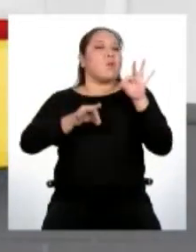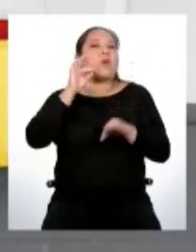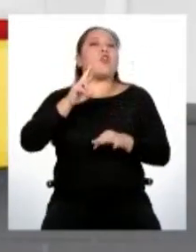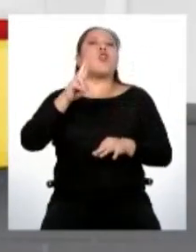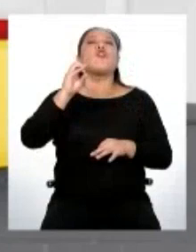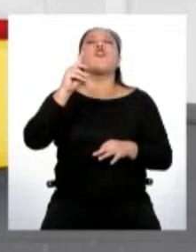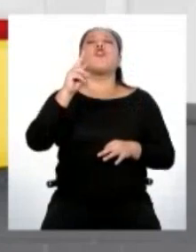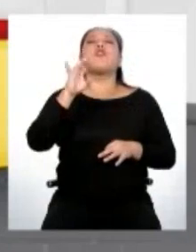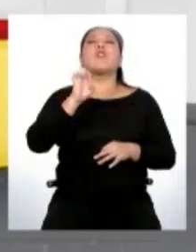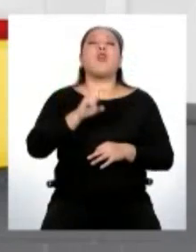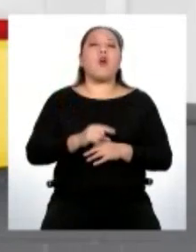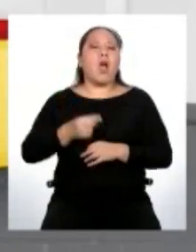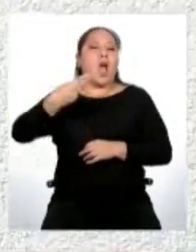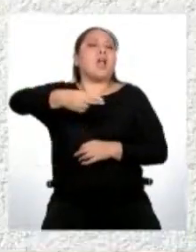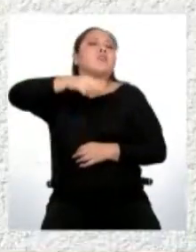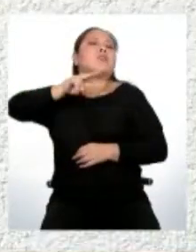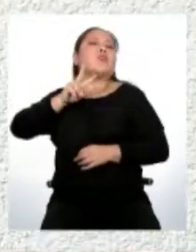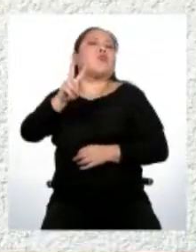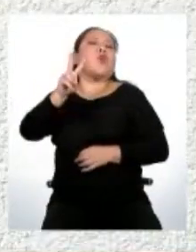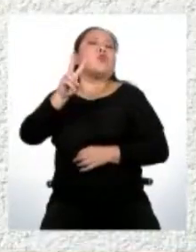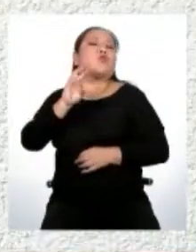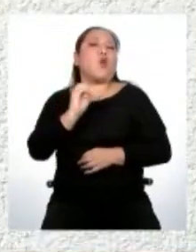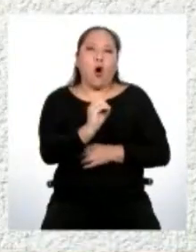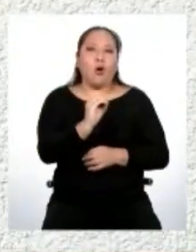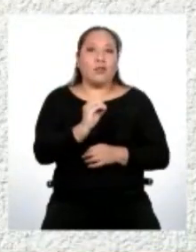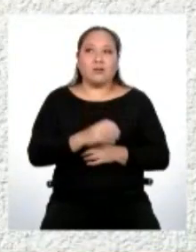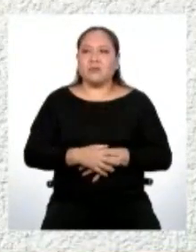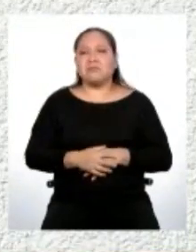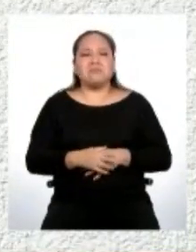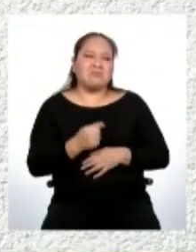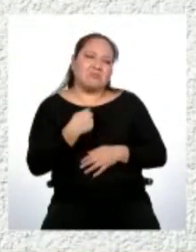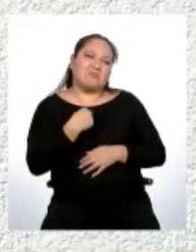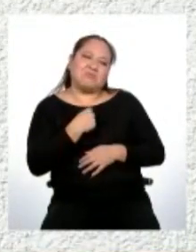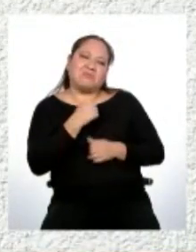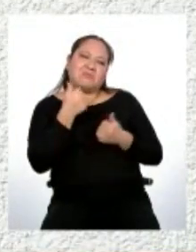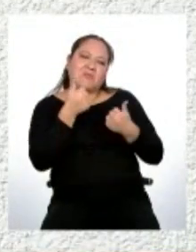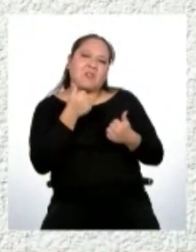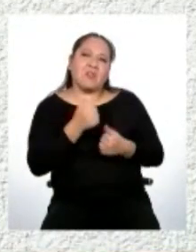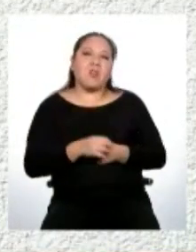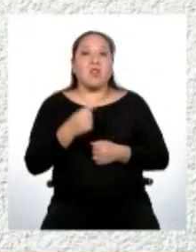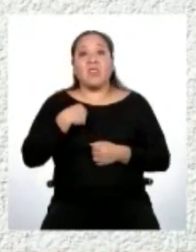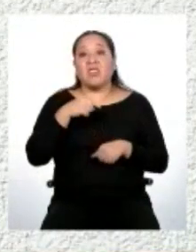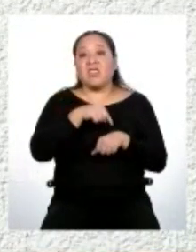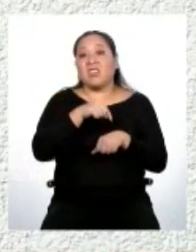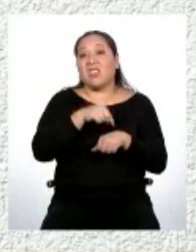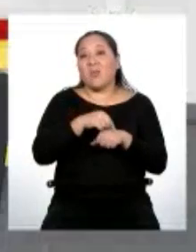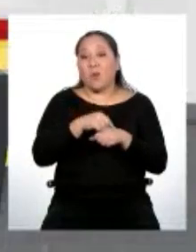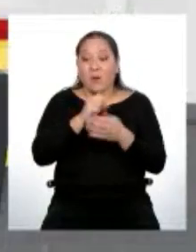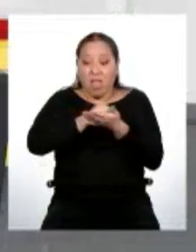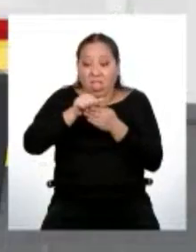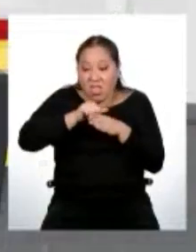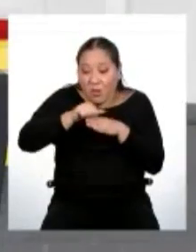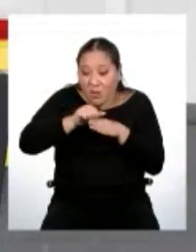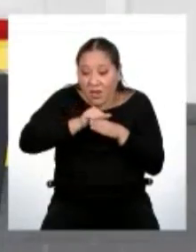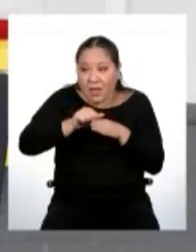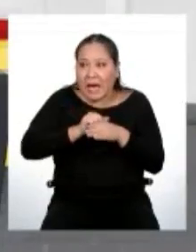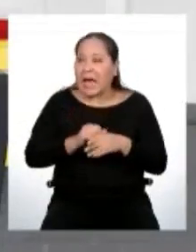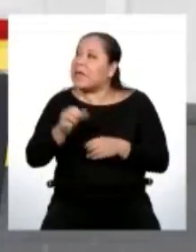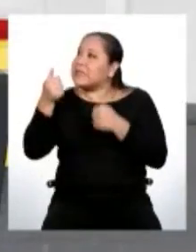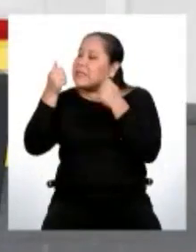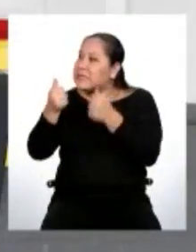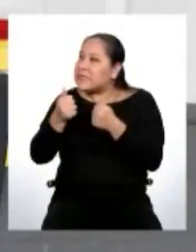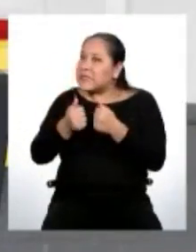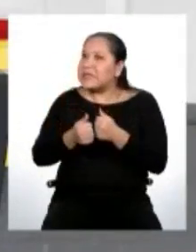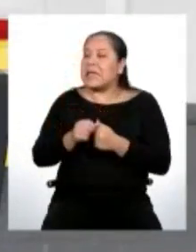Rodrigo, H2O? Bueno, por mí está bien. Así tengo un poco más de tiempo para ensayar. Pero claro que